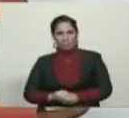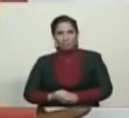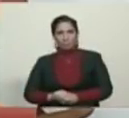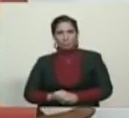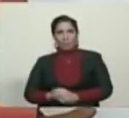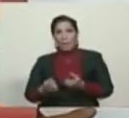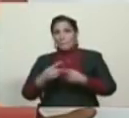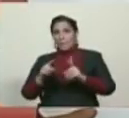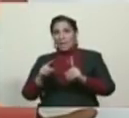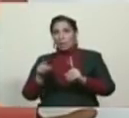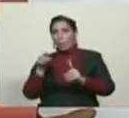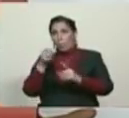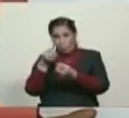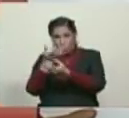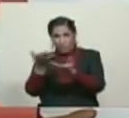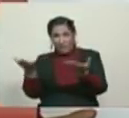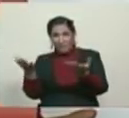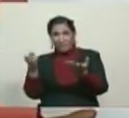están rodeados, ¿oyeron?